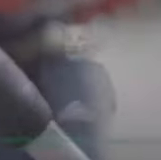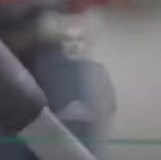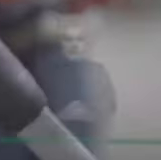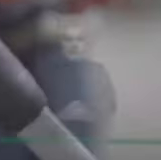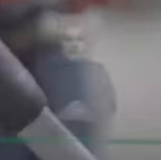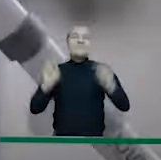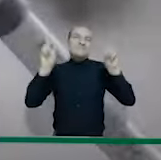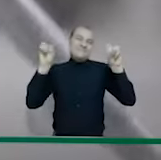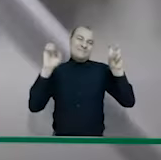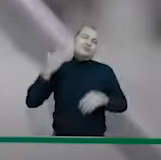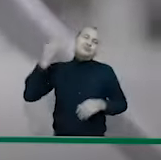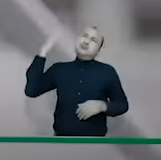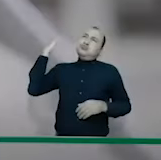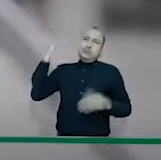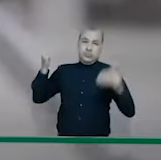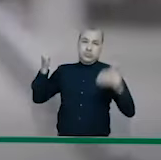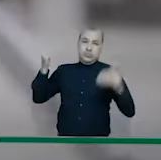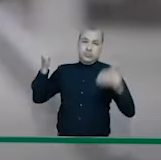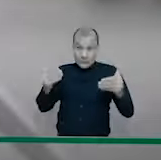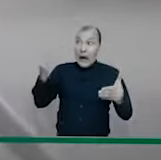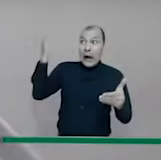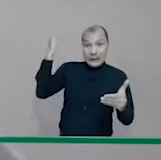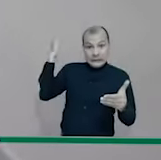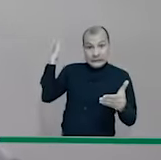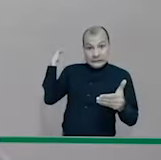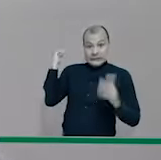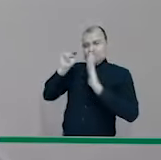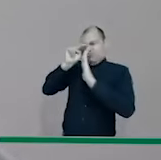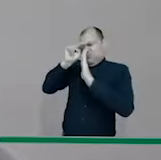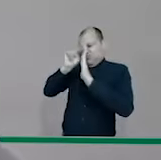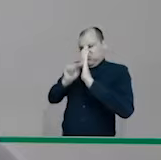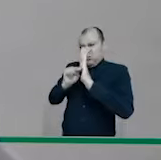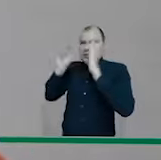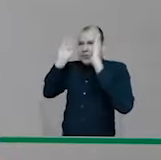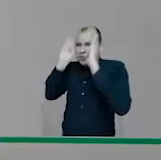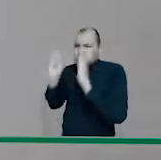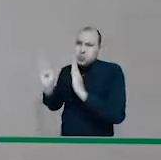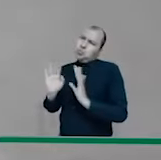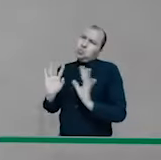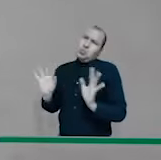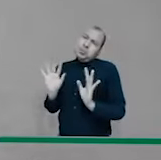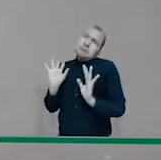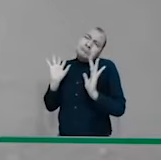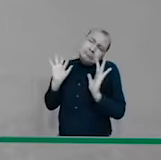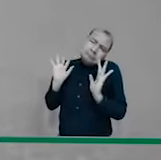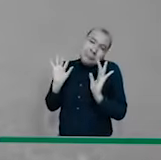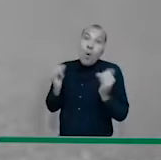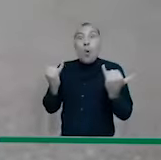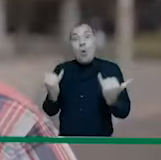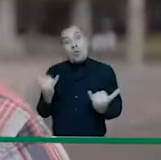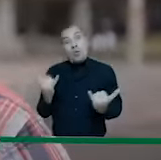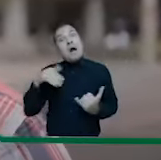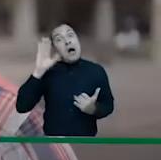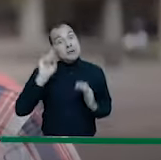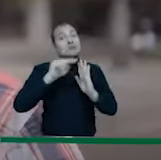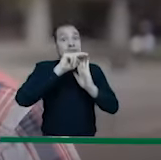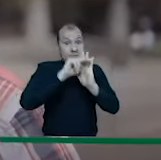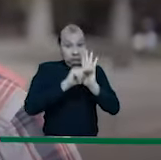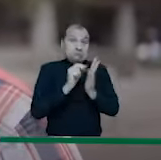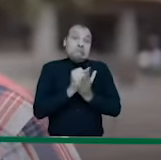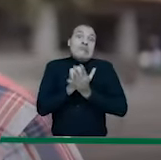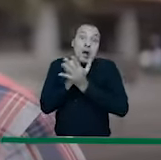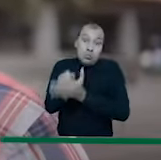El Dale, tema de discapacidad no era un tema tan visible y no había una apuesta tan contundente como la hay hoy desde los estamentos